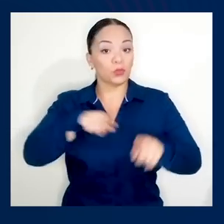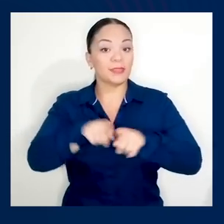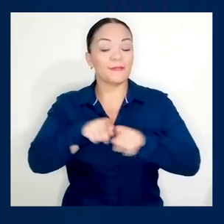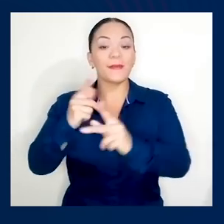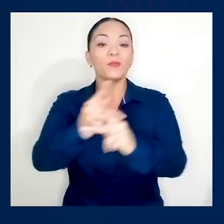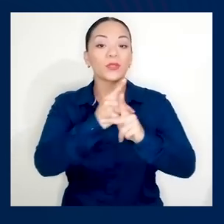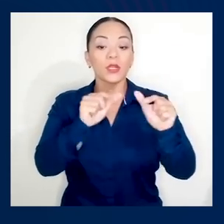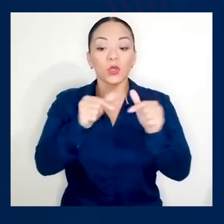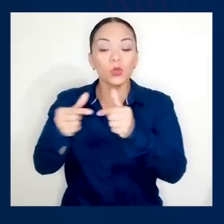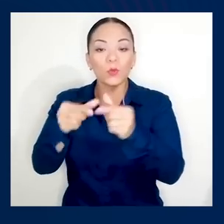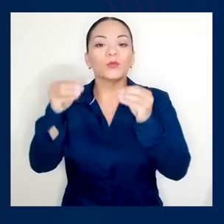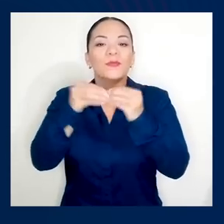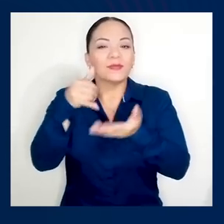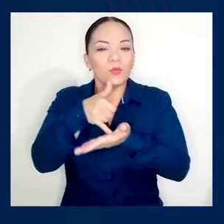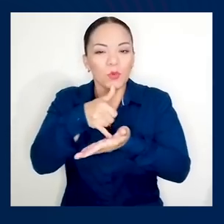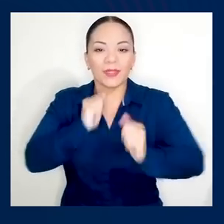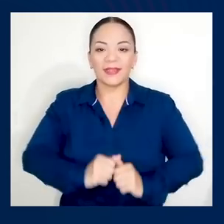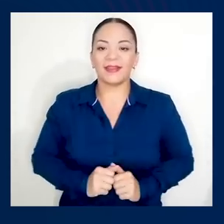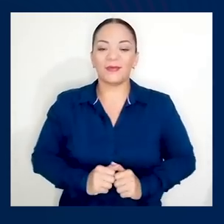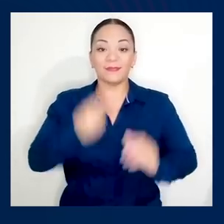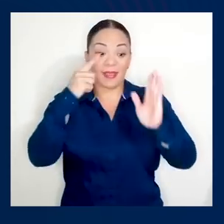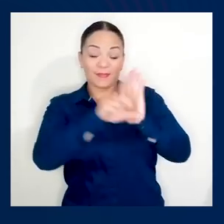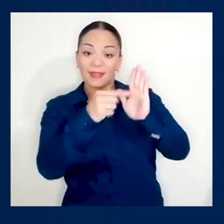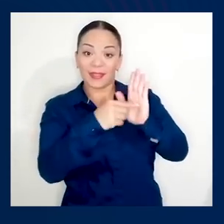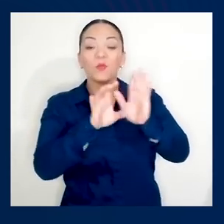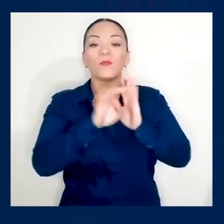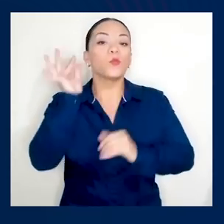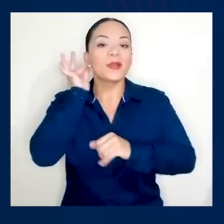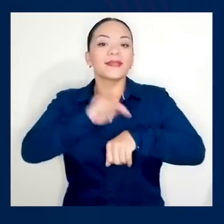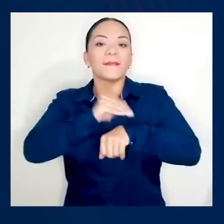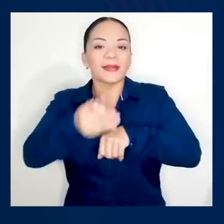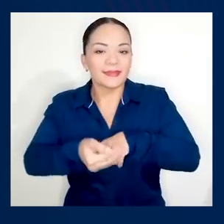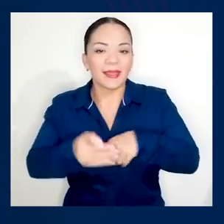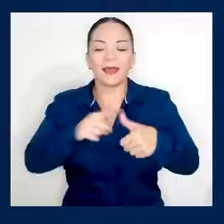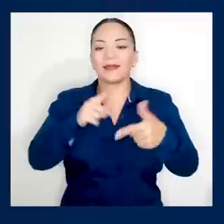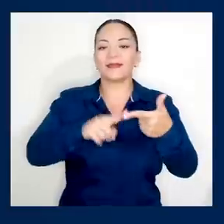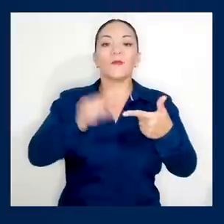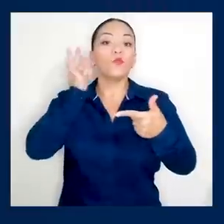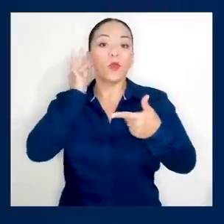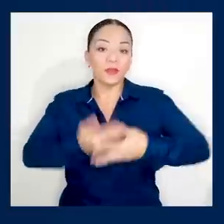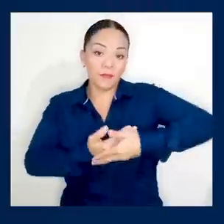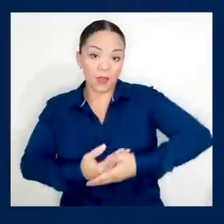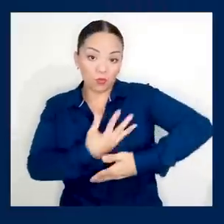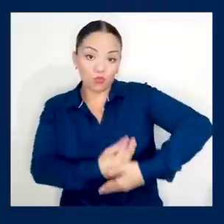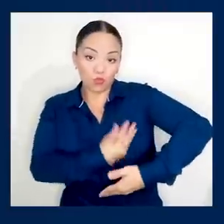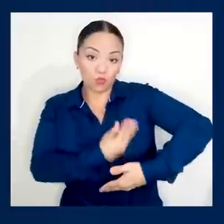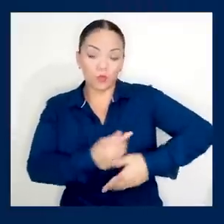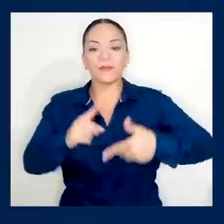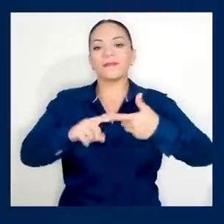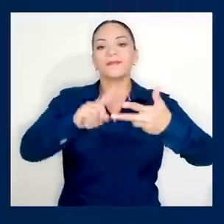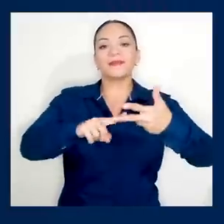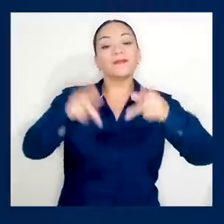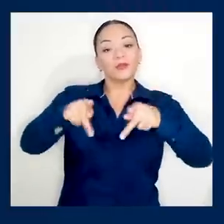las poblaciones vulnerables. Por ejemplo, en esa ley, las mujeres embarazadas, mujeres dando lactancia a sus